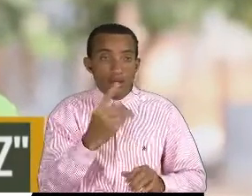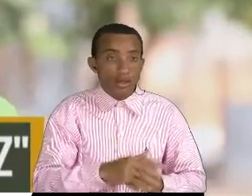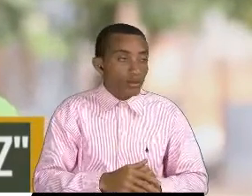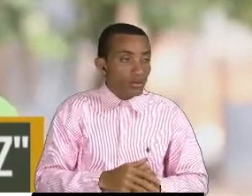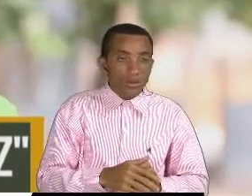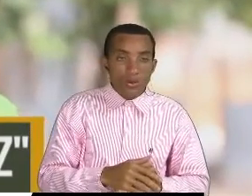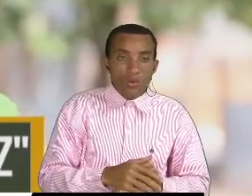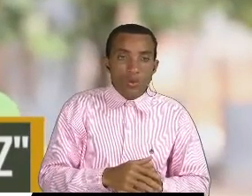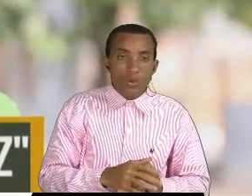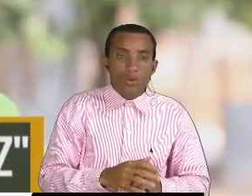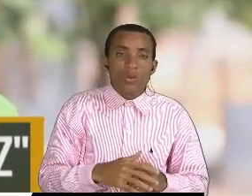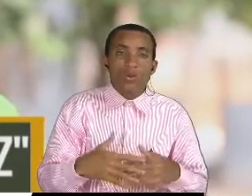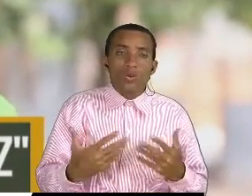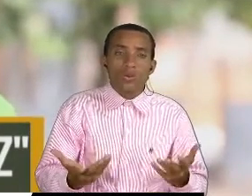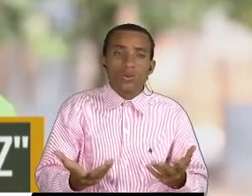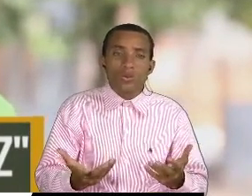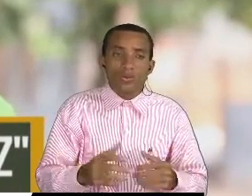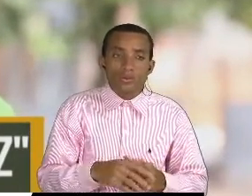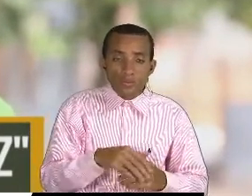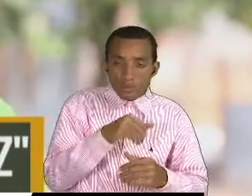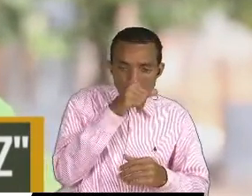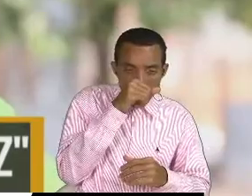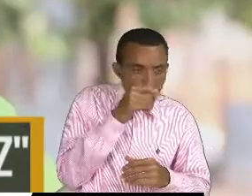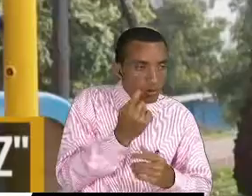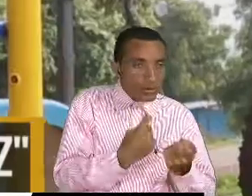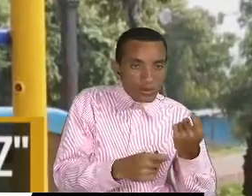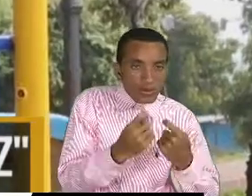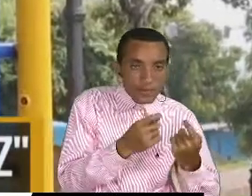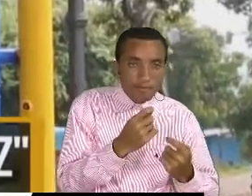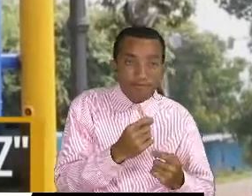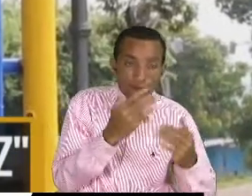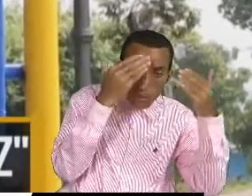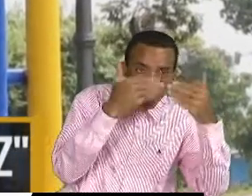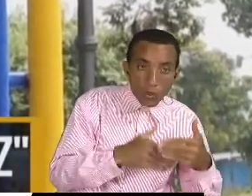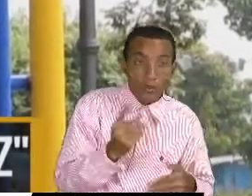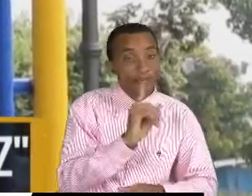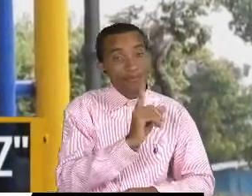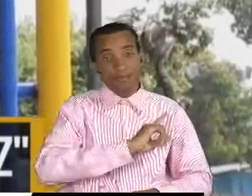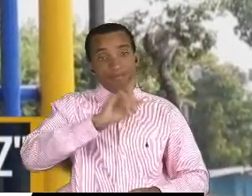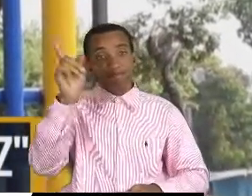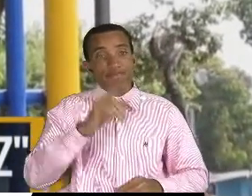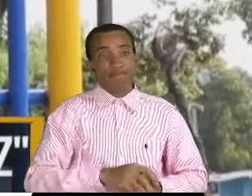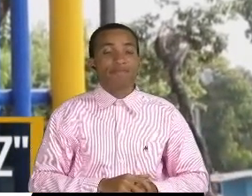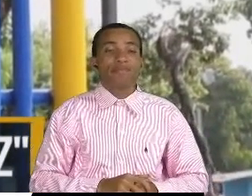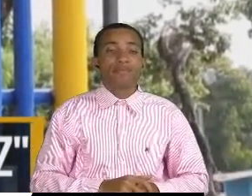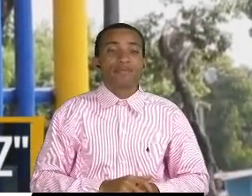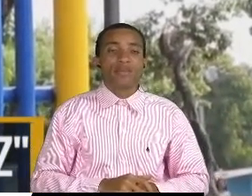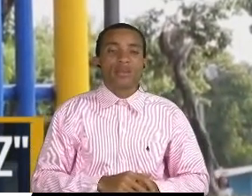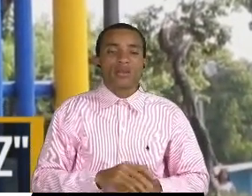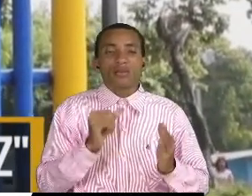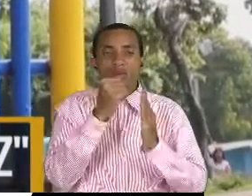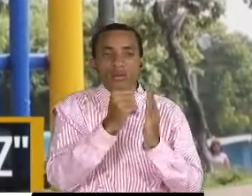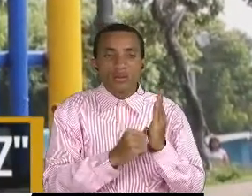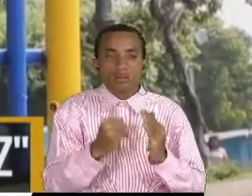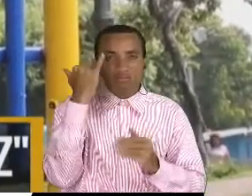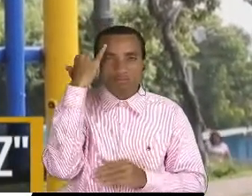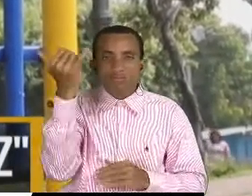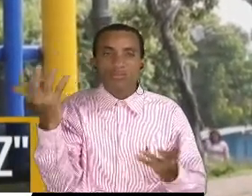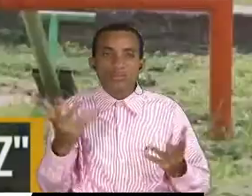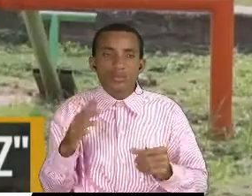como es la distribución y el microtráfico. El programa piloto de esta iniciativa se realizó en el barrio Pablo Acuña, en la